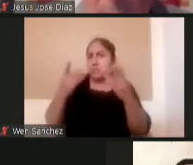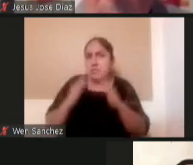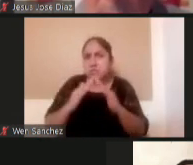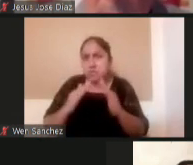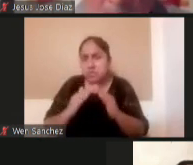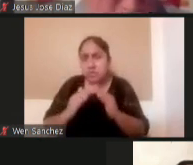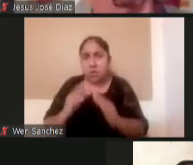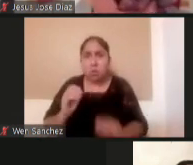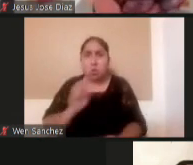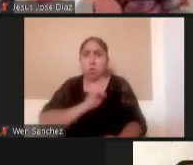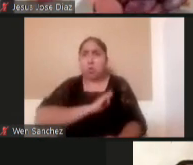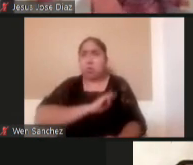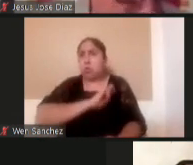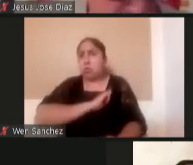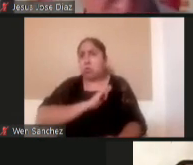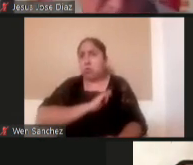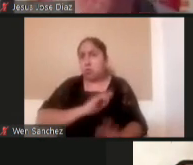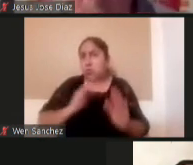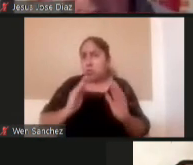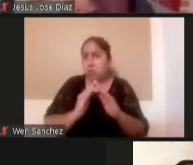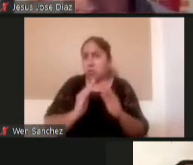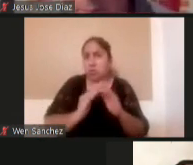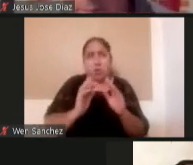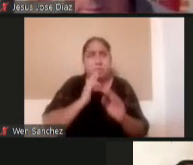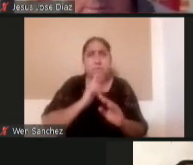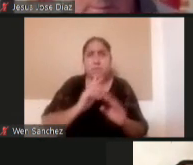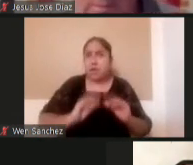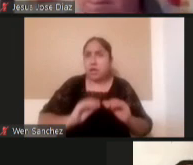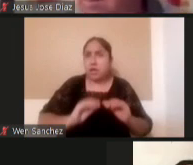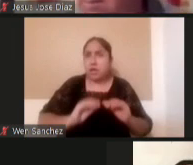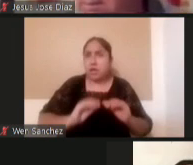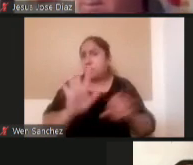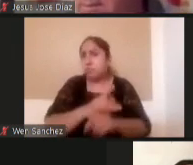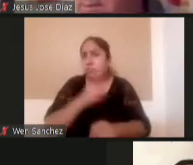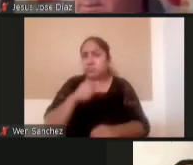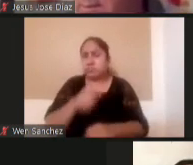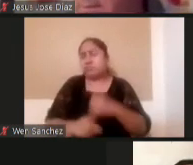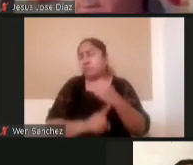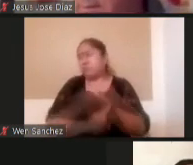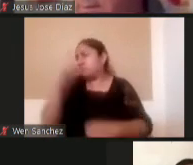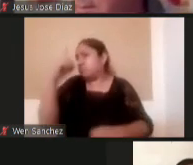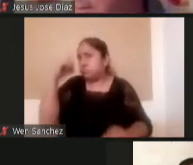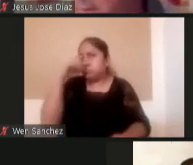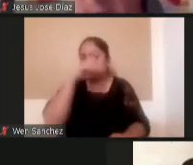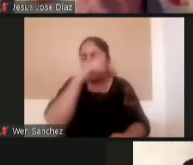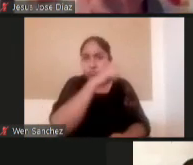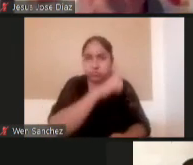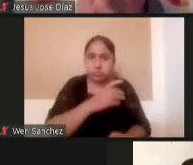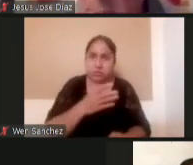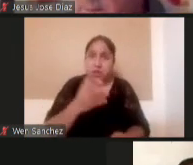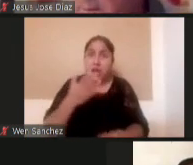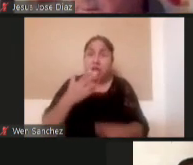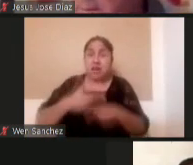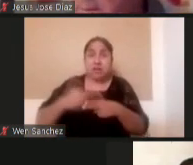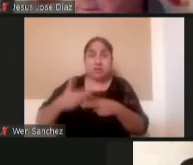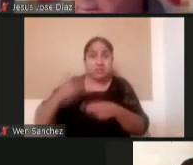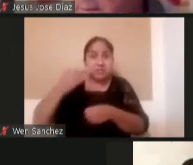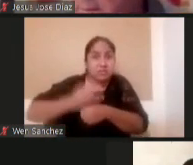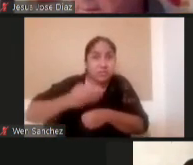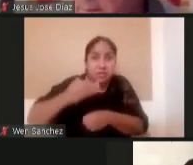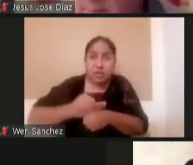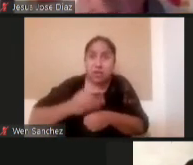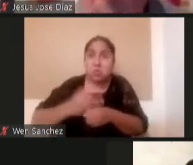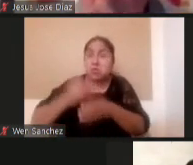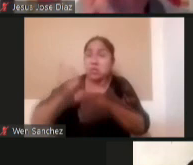gobierno municipal su apoyo respetuosamente. Hasta ahora las medidas tomadas han sido pacíficas, sin embargo, en caso de no